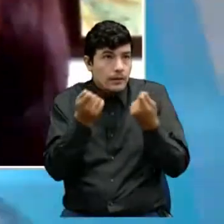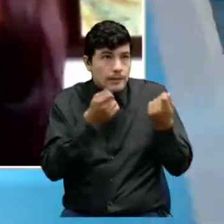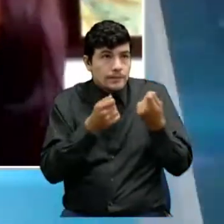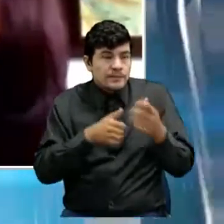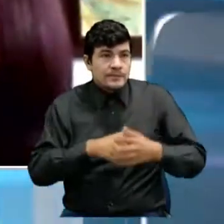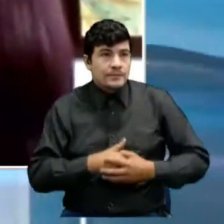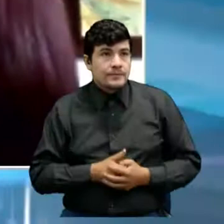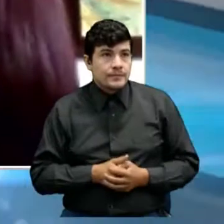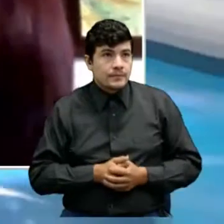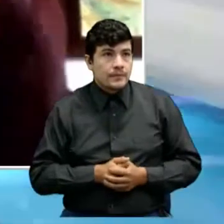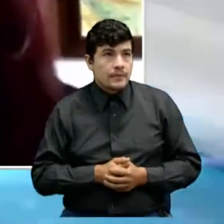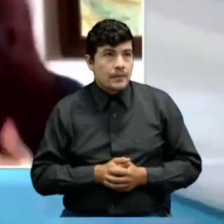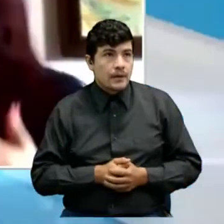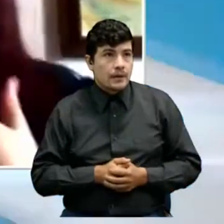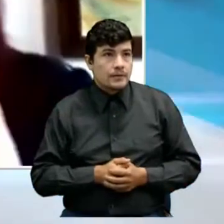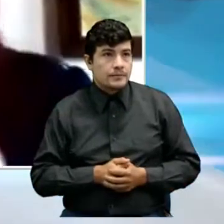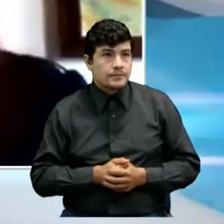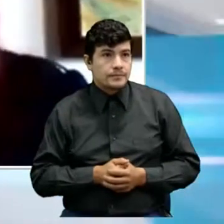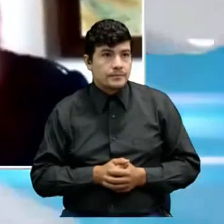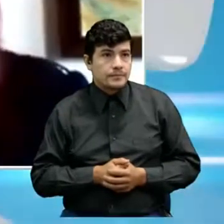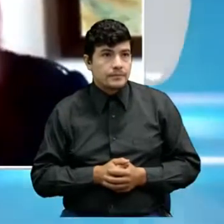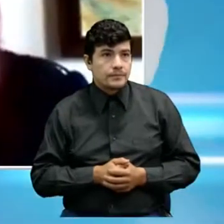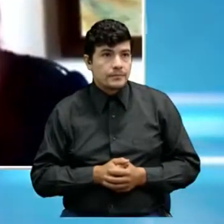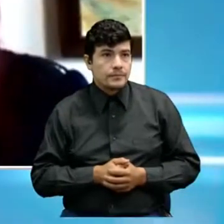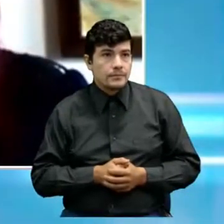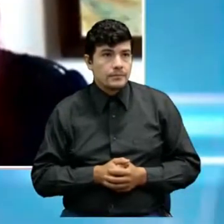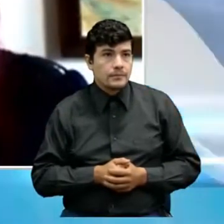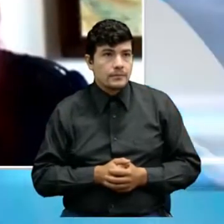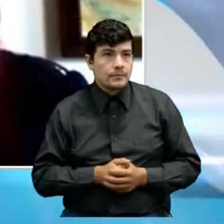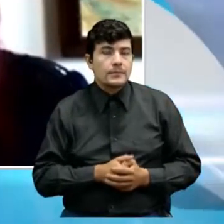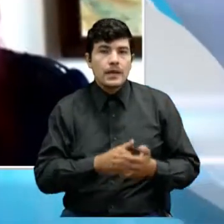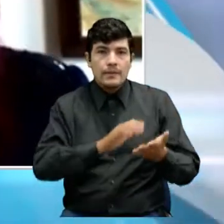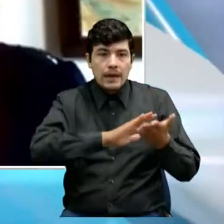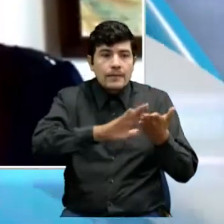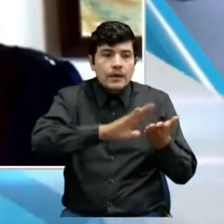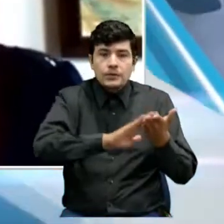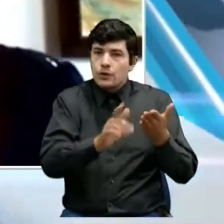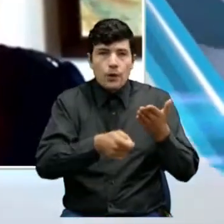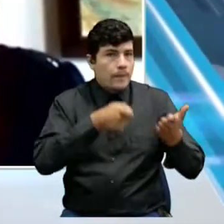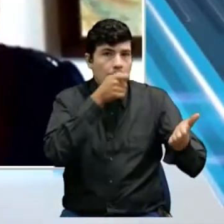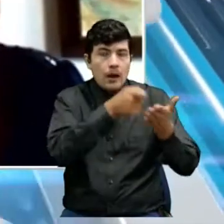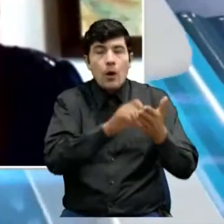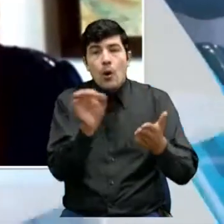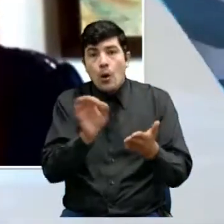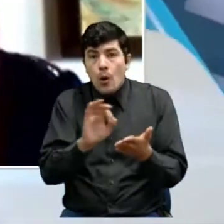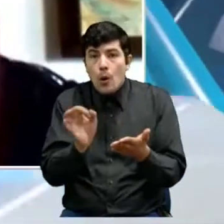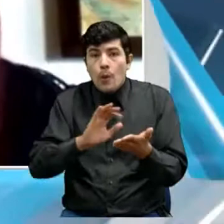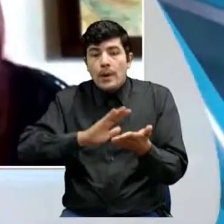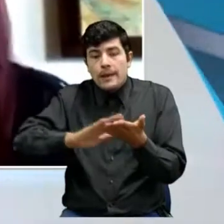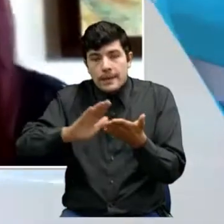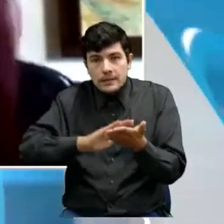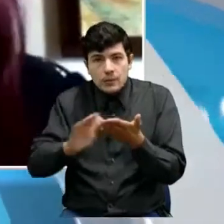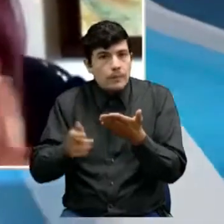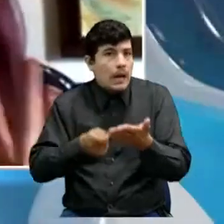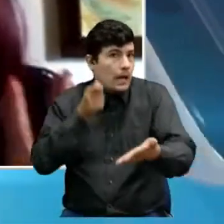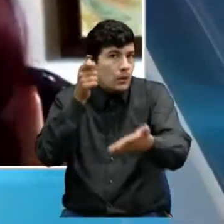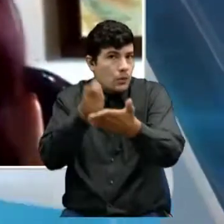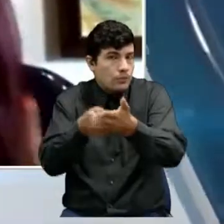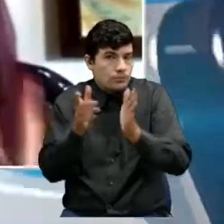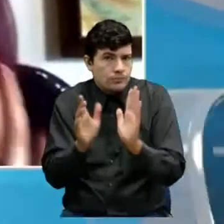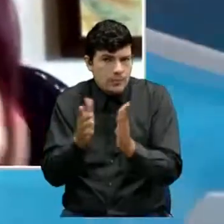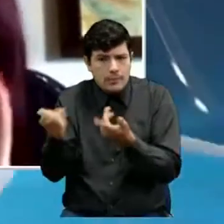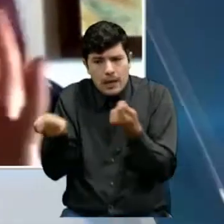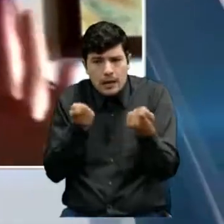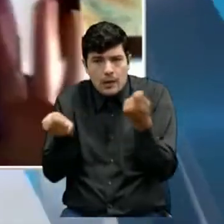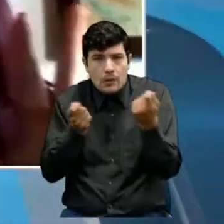remunerada compensable. Licencia no remunerada. O la licencia no remunerada. Puede